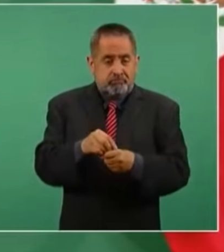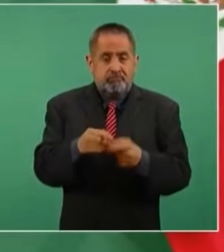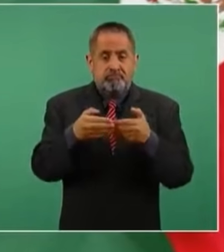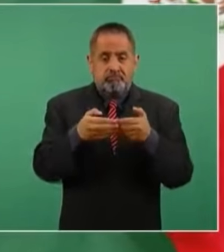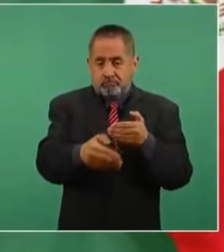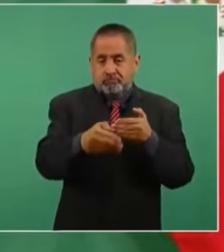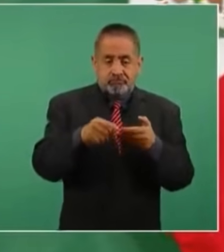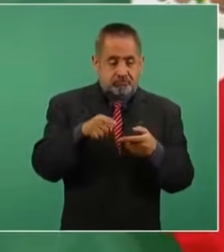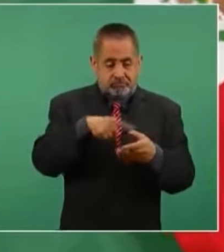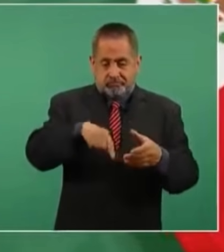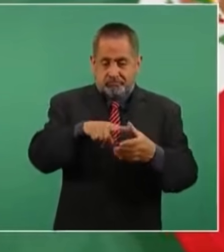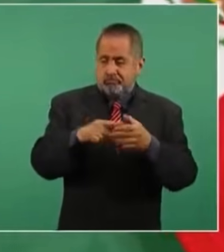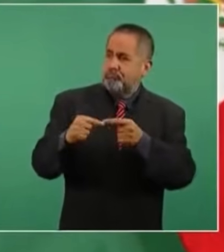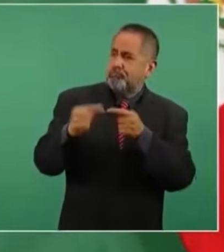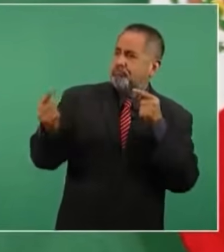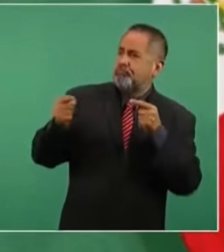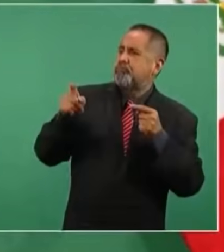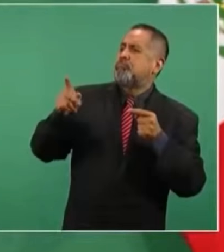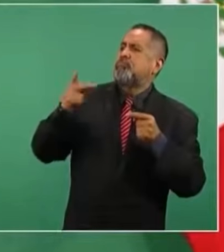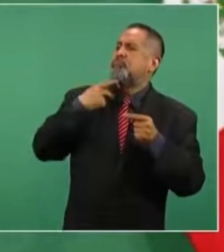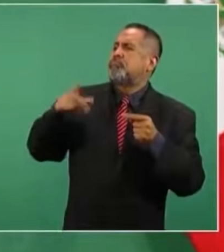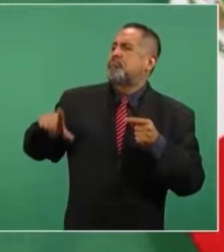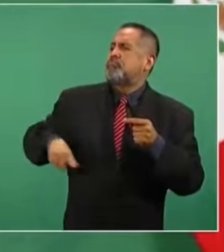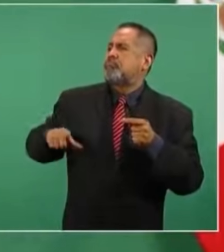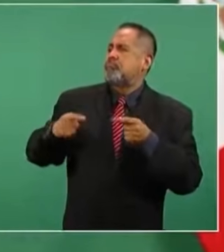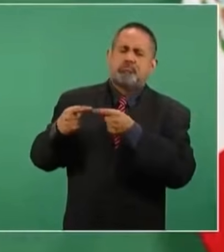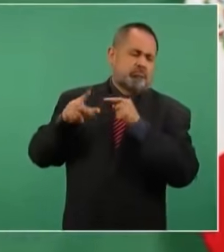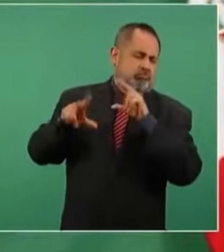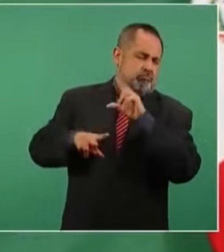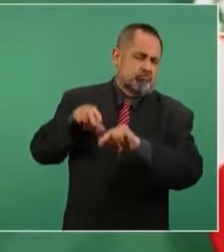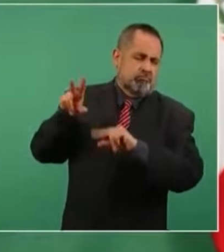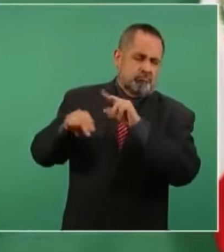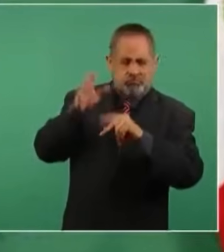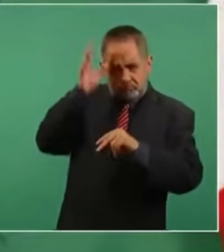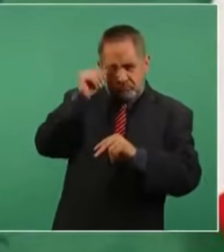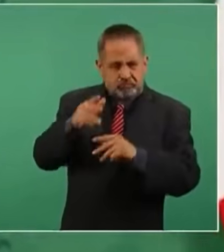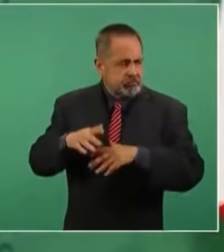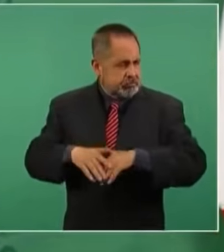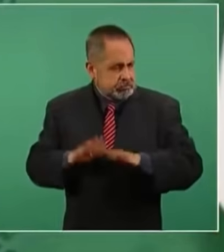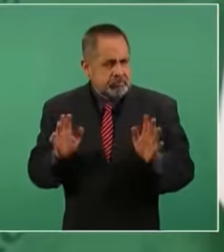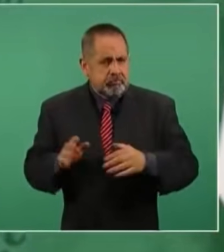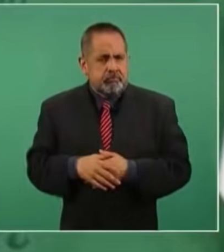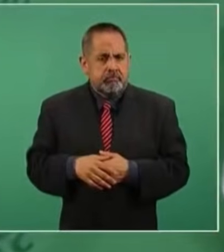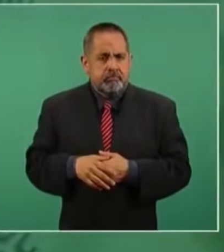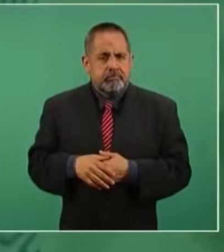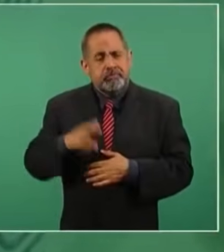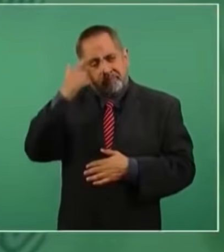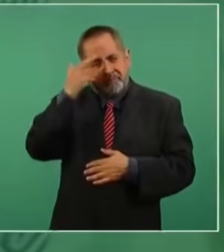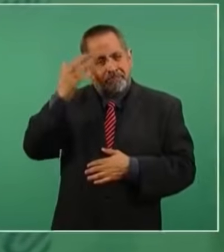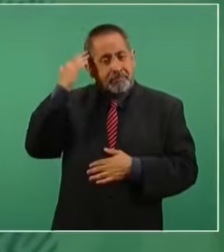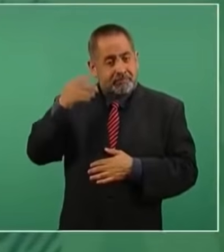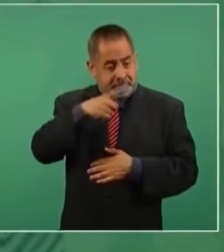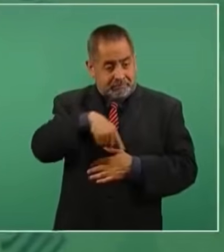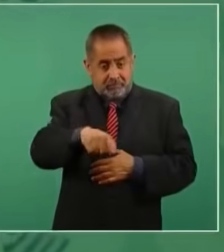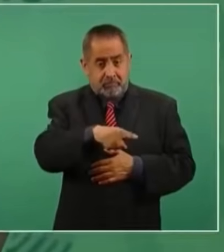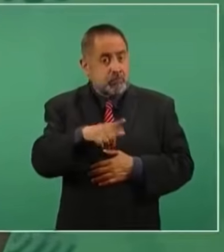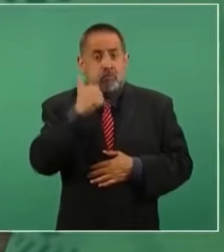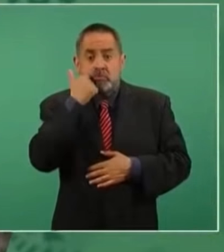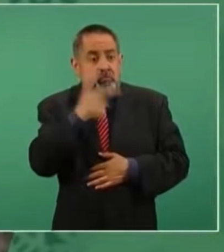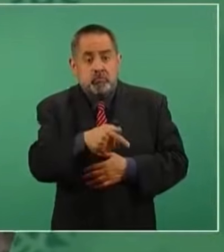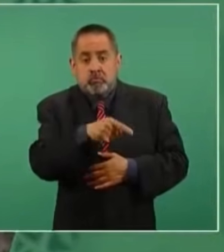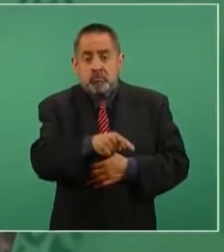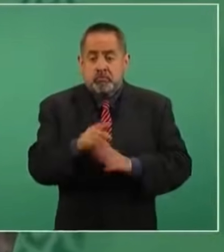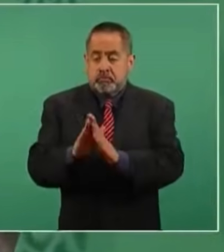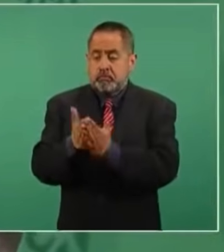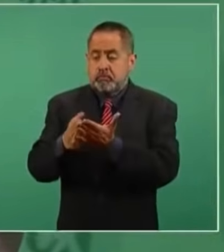oponerse a la política nacional, como se opusieron a que se entregaran los libros de texto en la